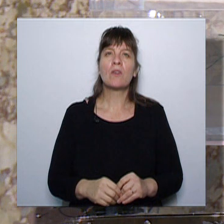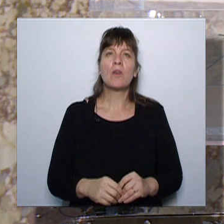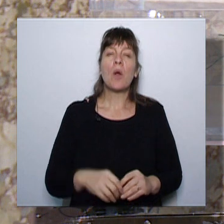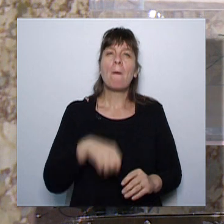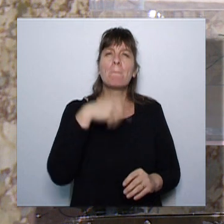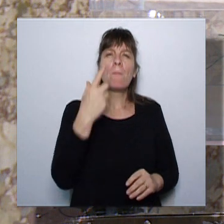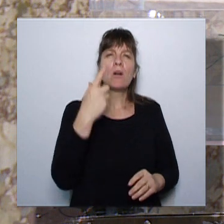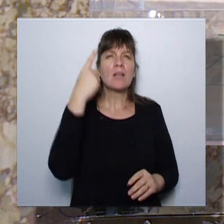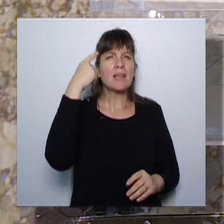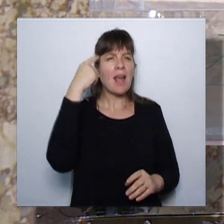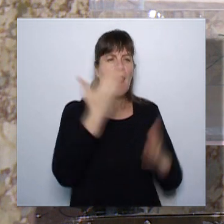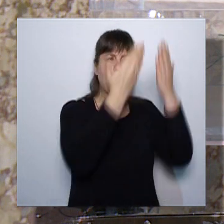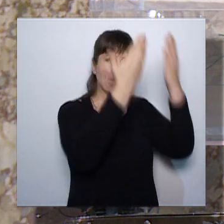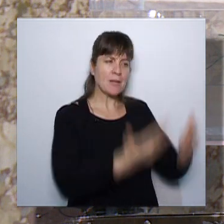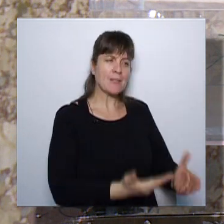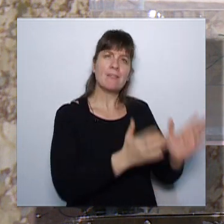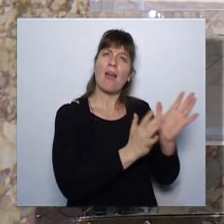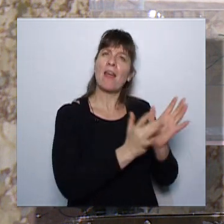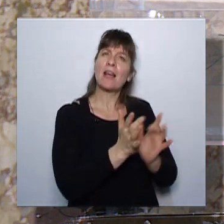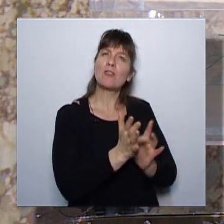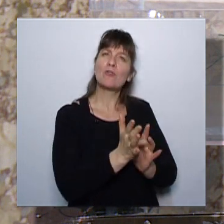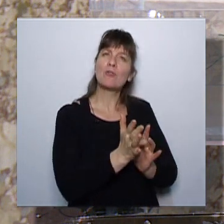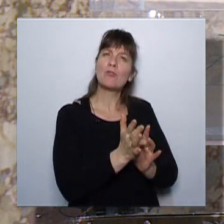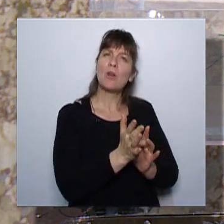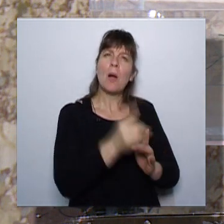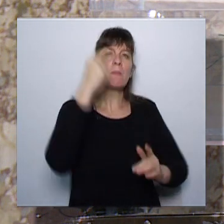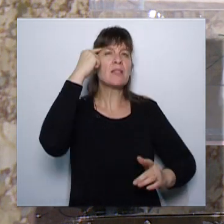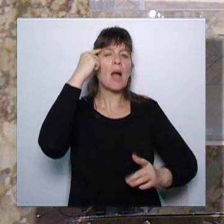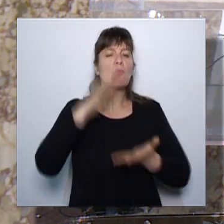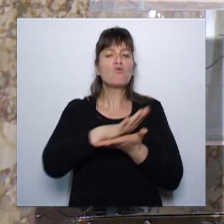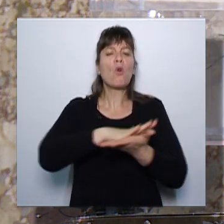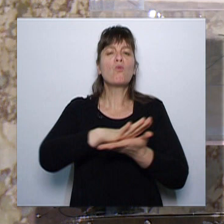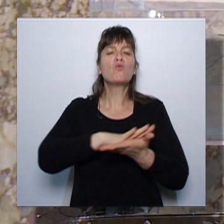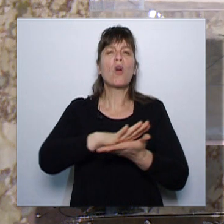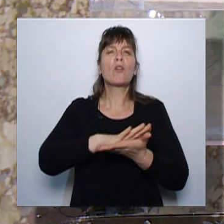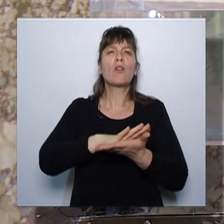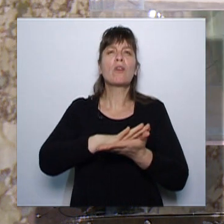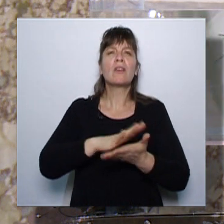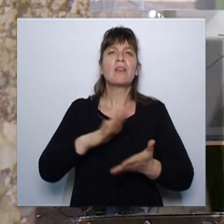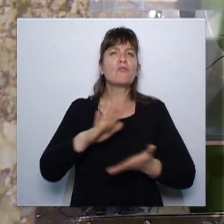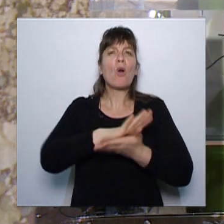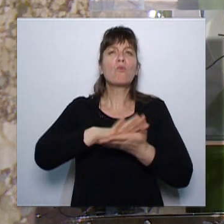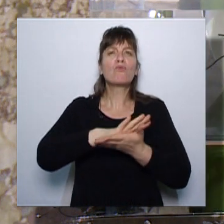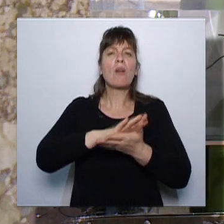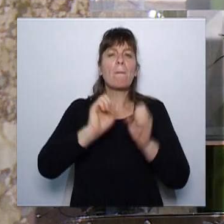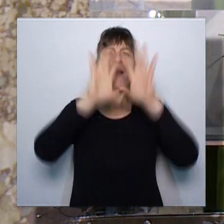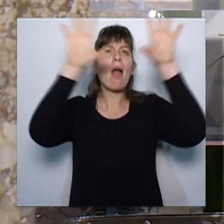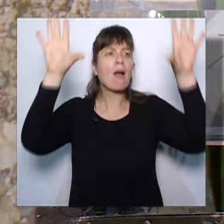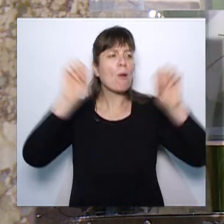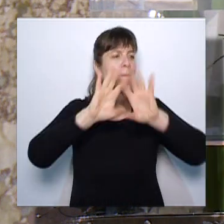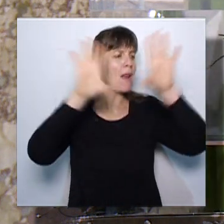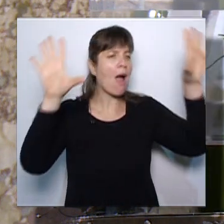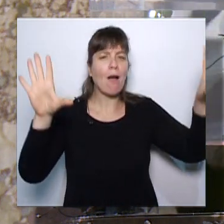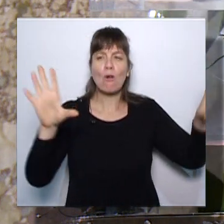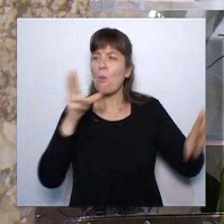reducían a la presencia de jesús a un gran solucionador de problemas hace milagros de la